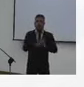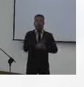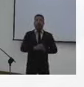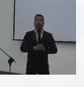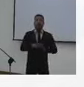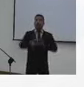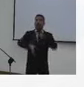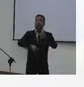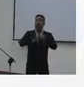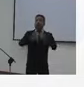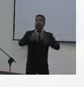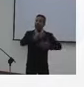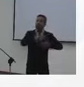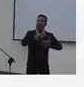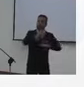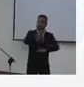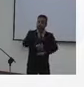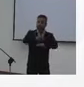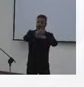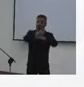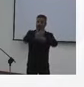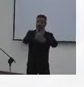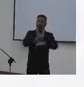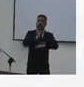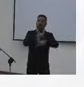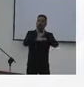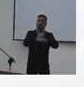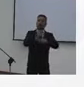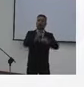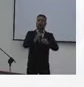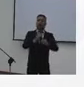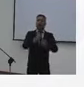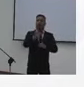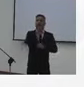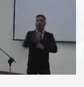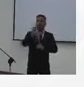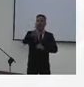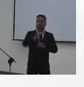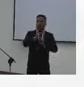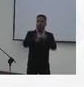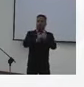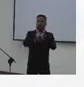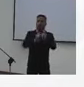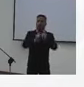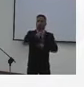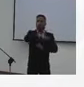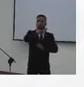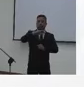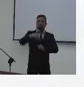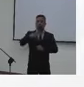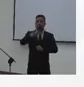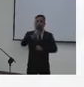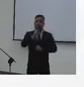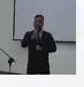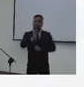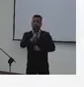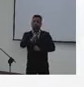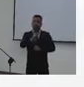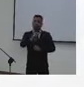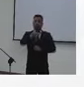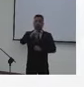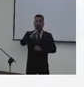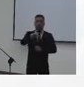Quiero de esta manera también saludar al gerente del Instituto Departamental Deportes de Antioquia, Héctor Fabián Betancur Montoya,